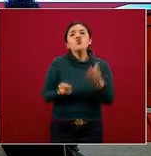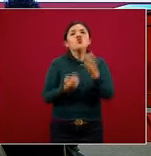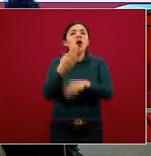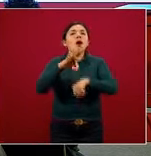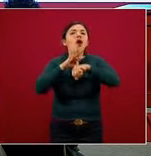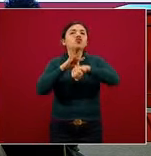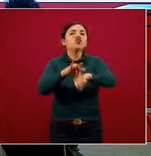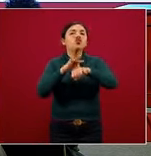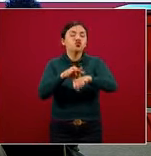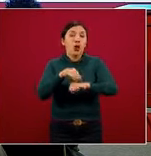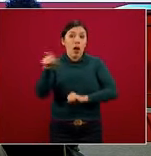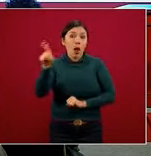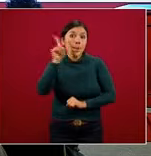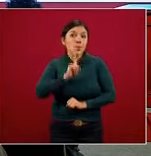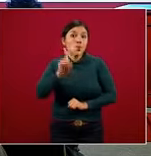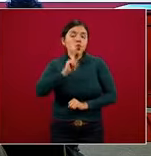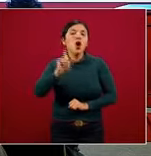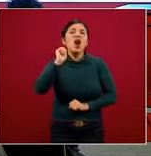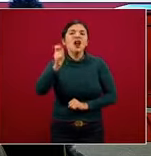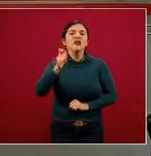es una chica queer.